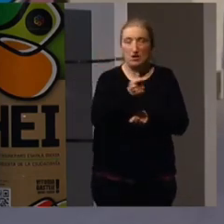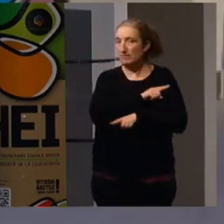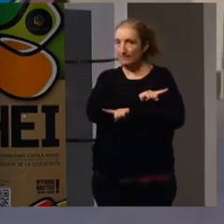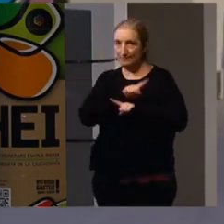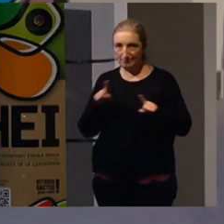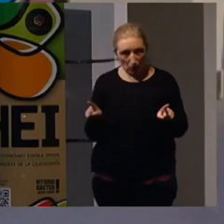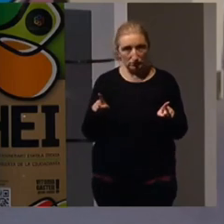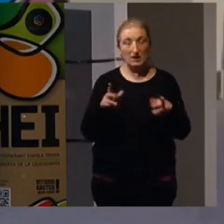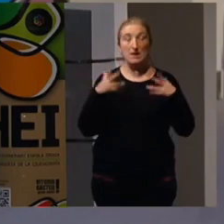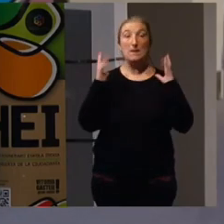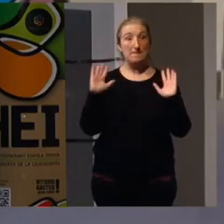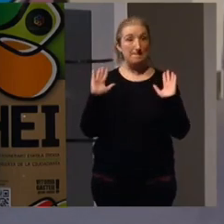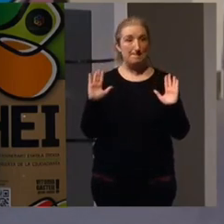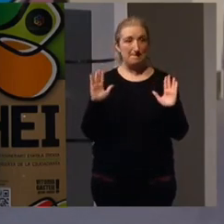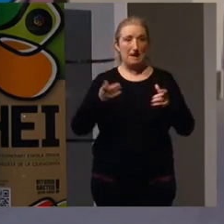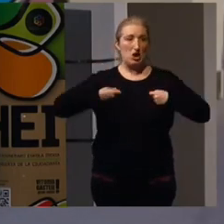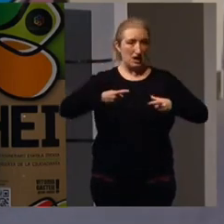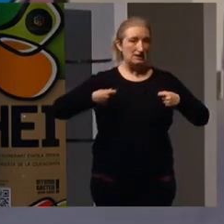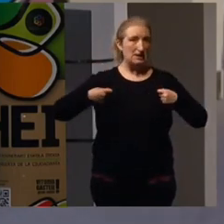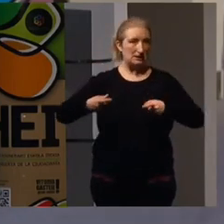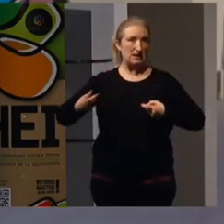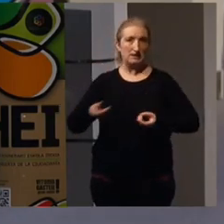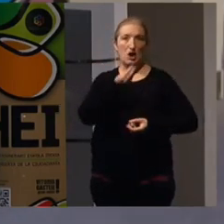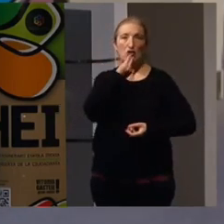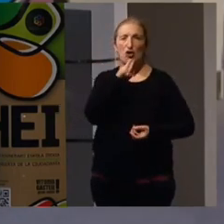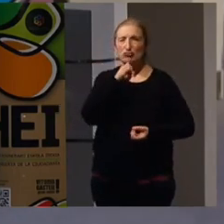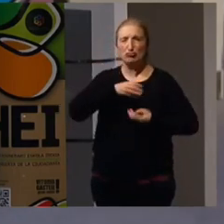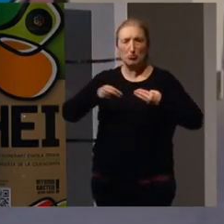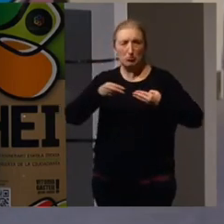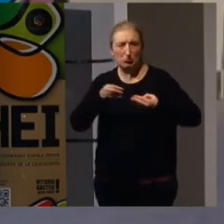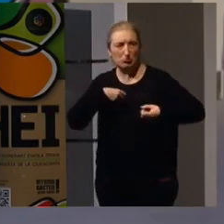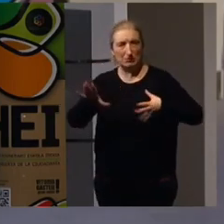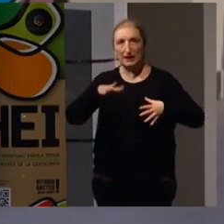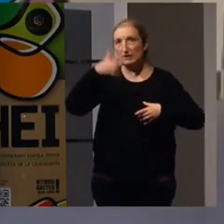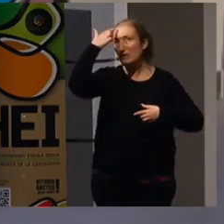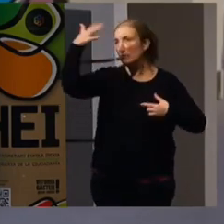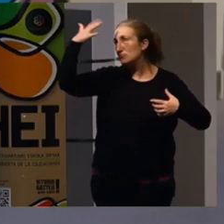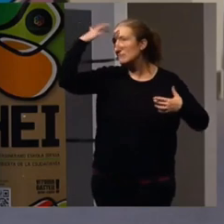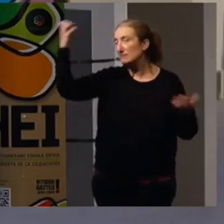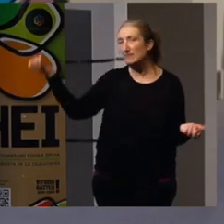entre estar consumiendo sistemáticamente con una fantasía absolutamente